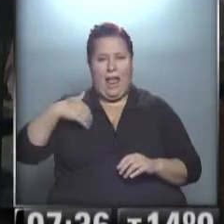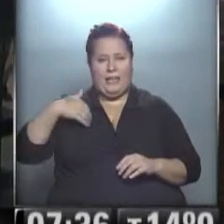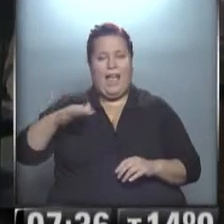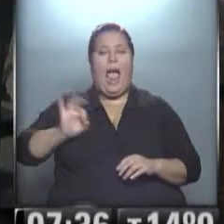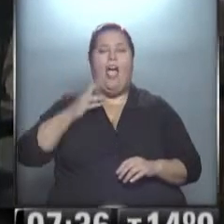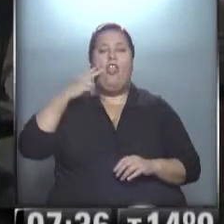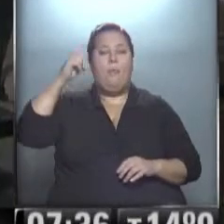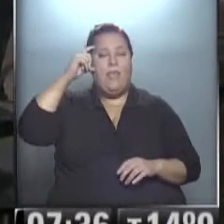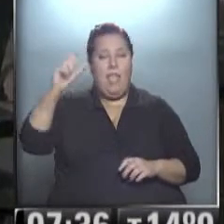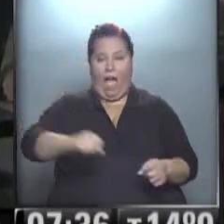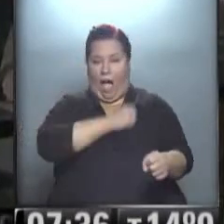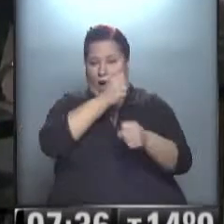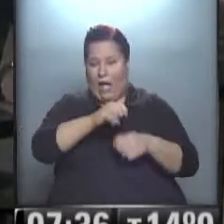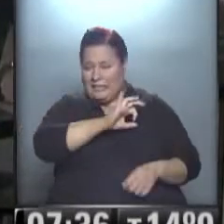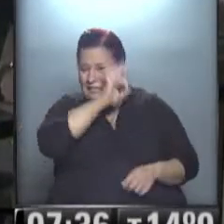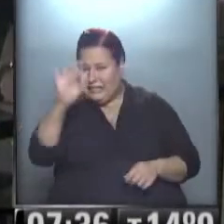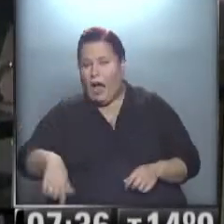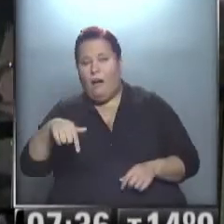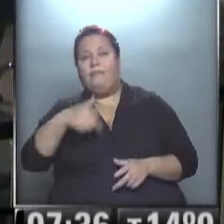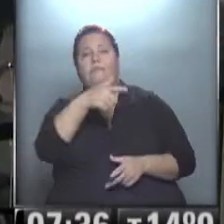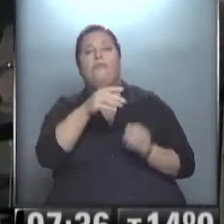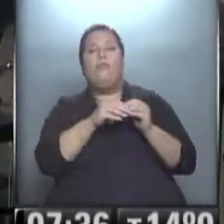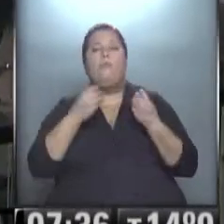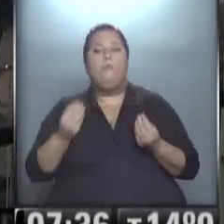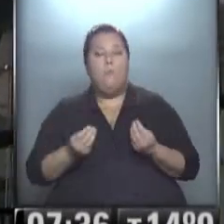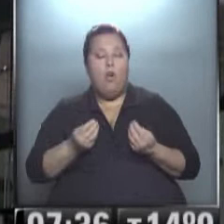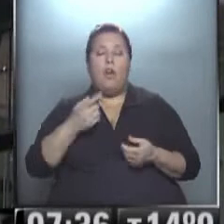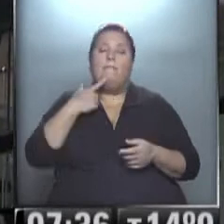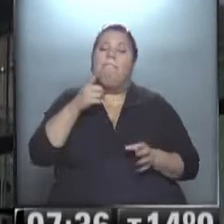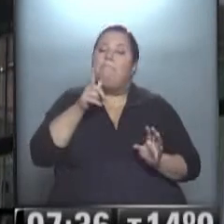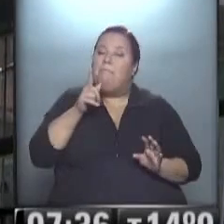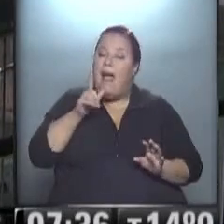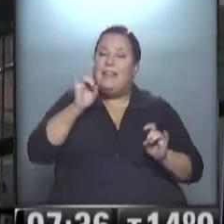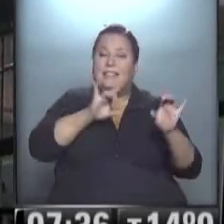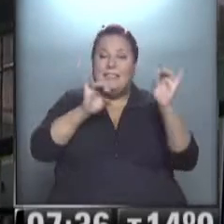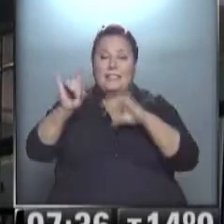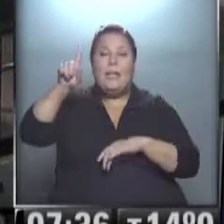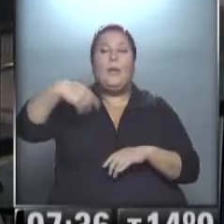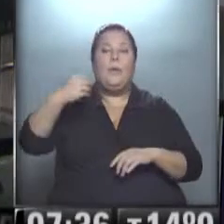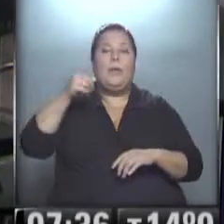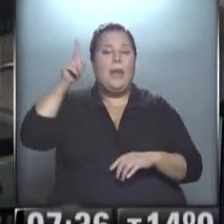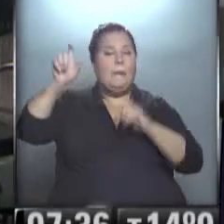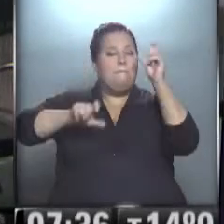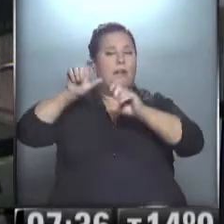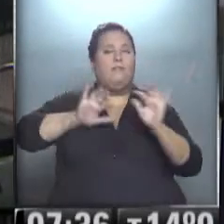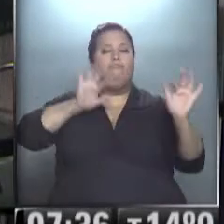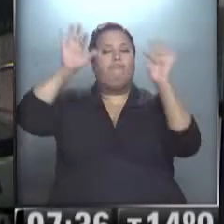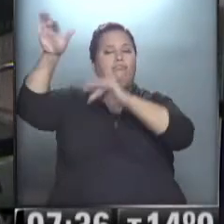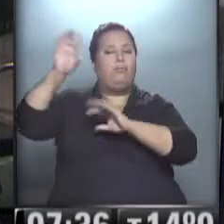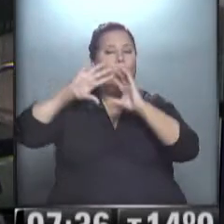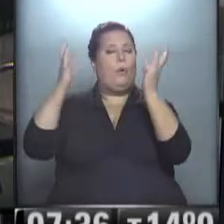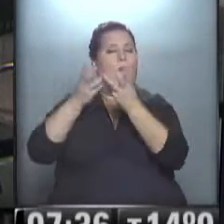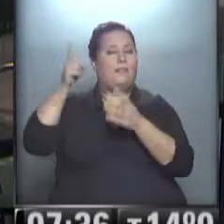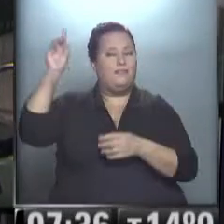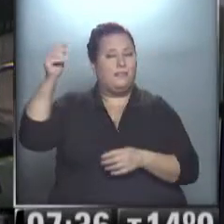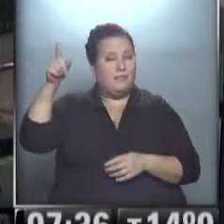el año 2010 que no se produce y hablábamos de juan carlos porque lo que se teme es que ese brote pueda provenir de aquellas personas que viajaron al mundial de